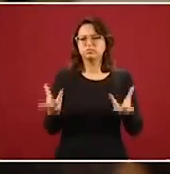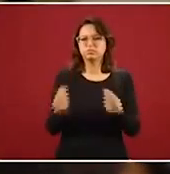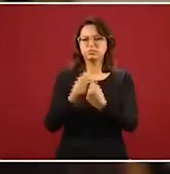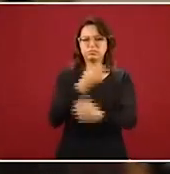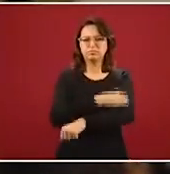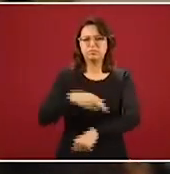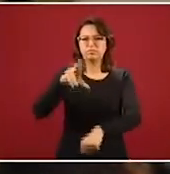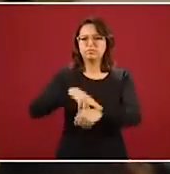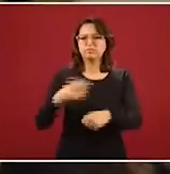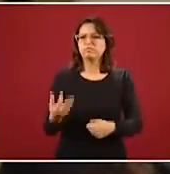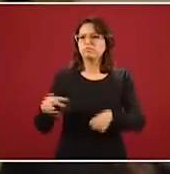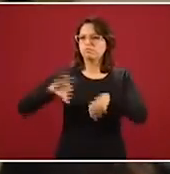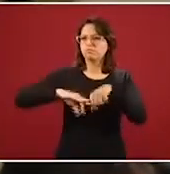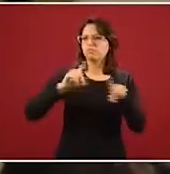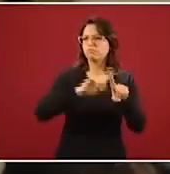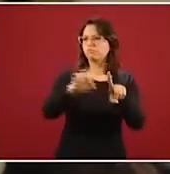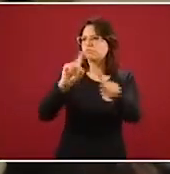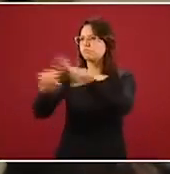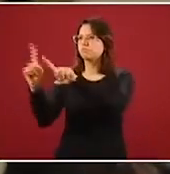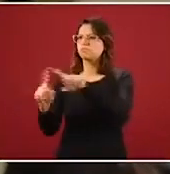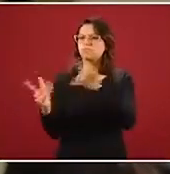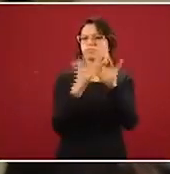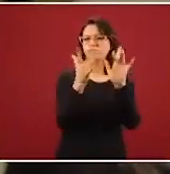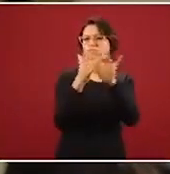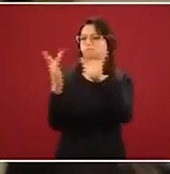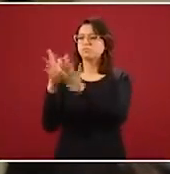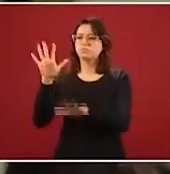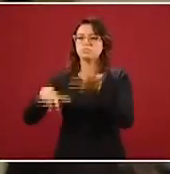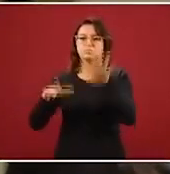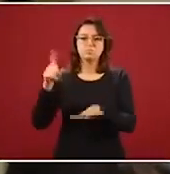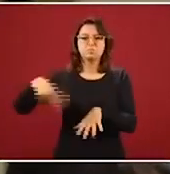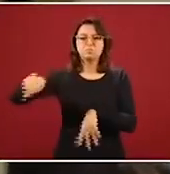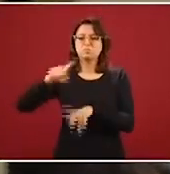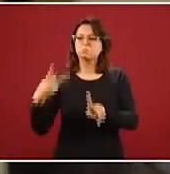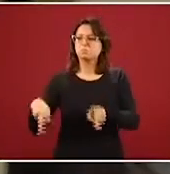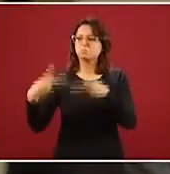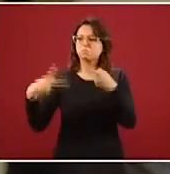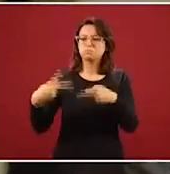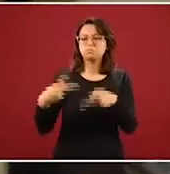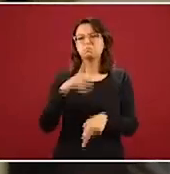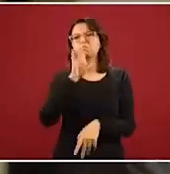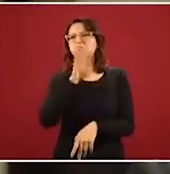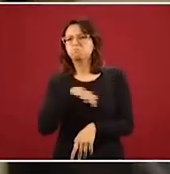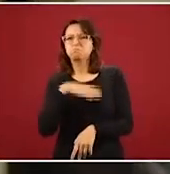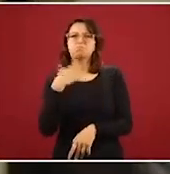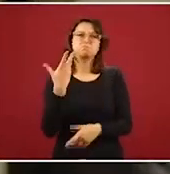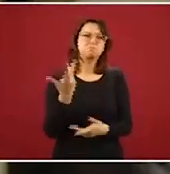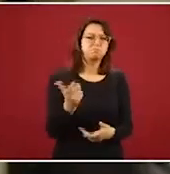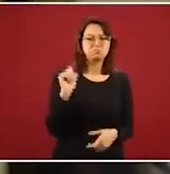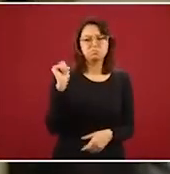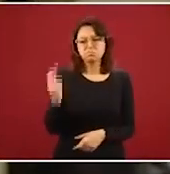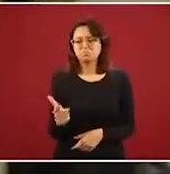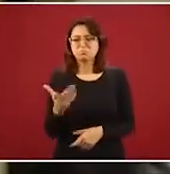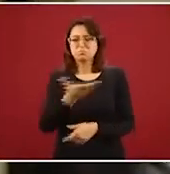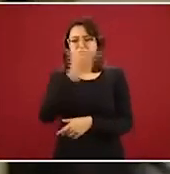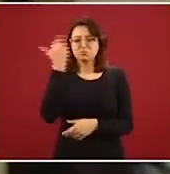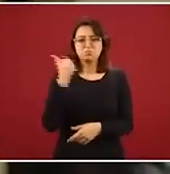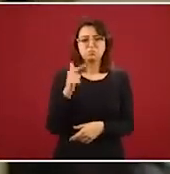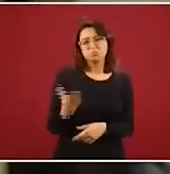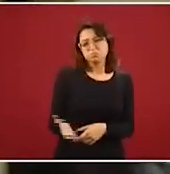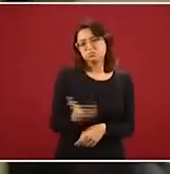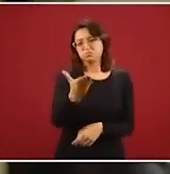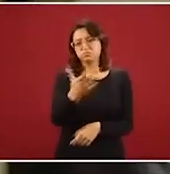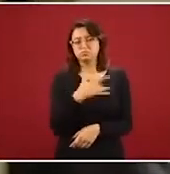para aprovechar mucho del medicamento que ellos no comercializan por sus canales adecuados. No sé si tengan un estilo o